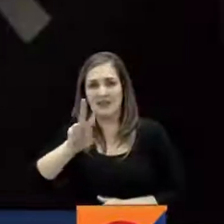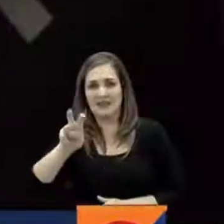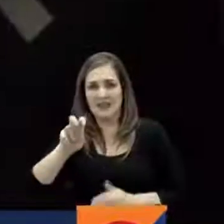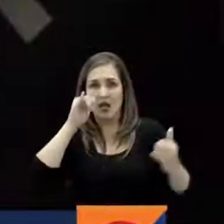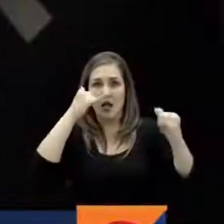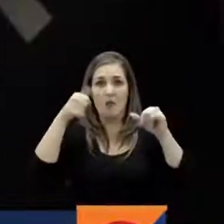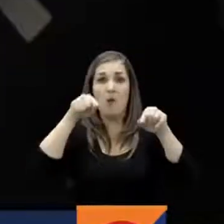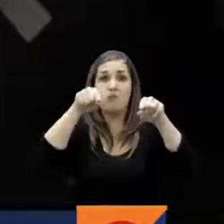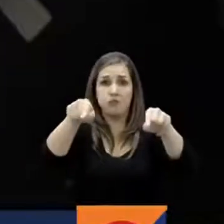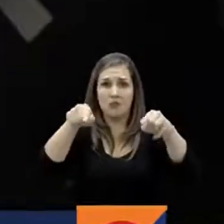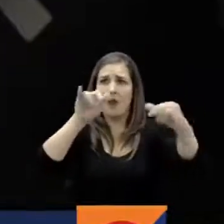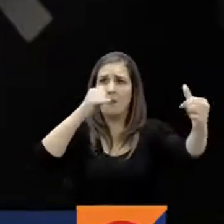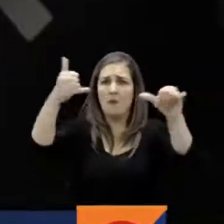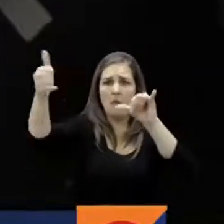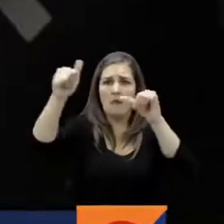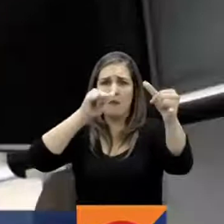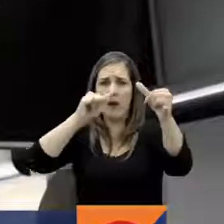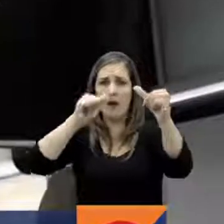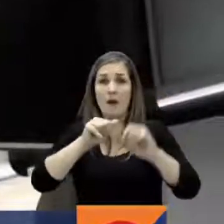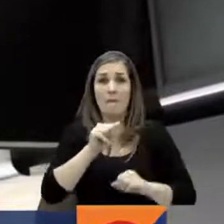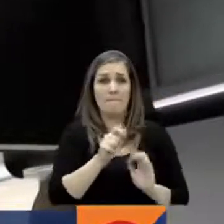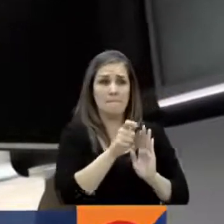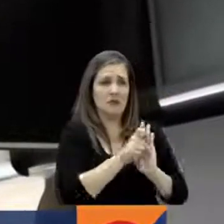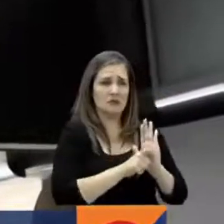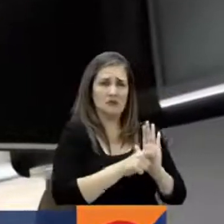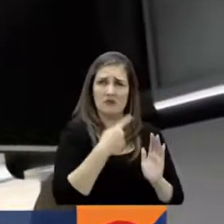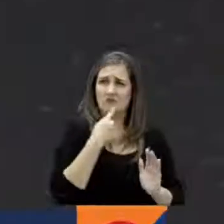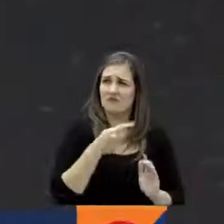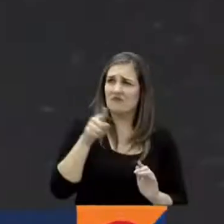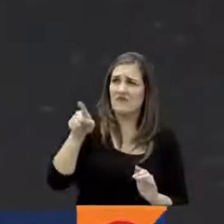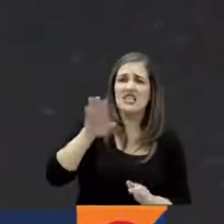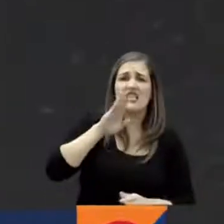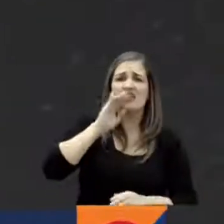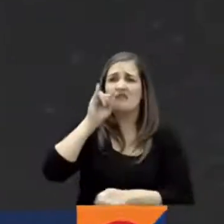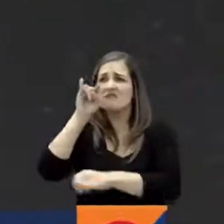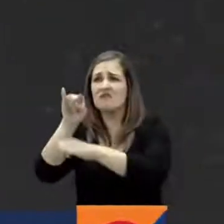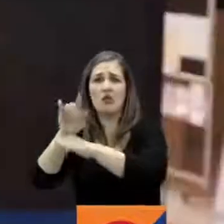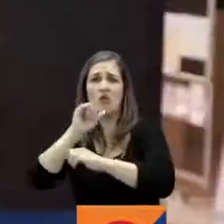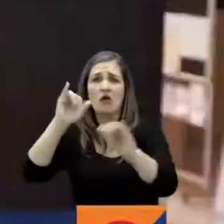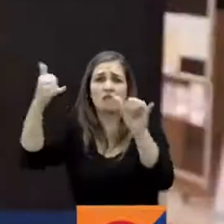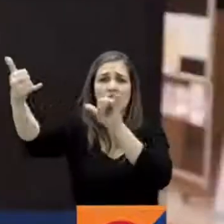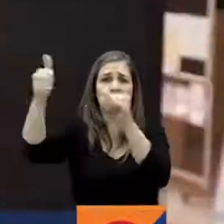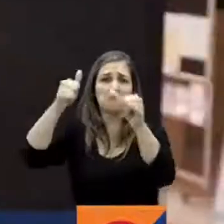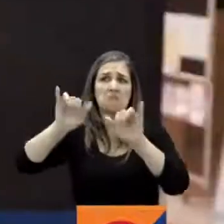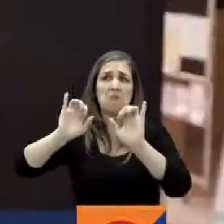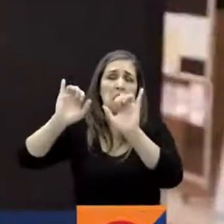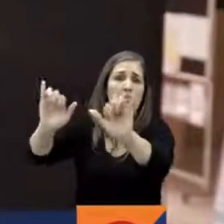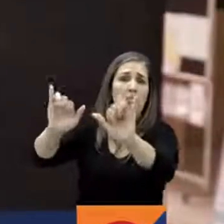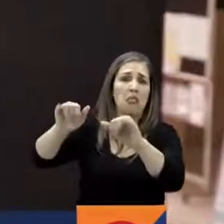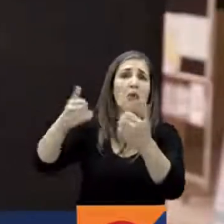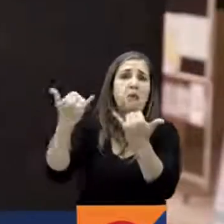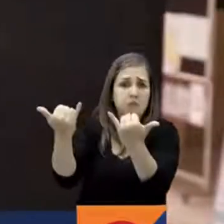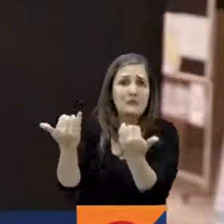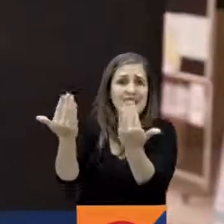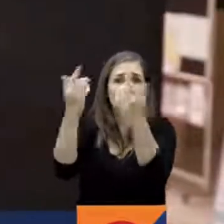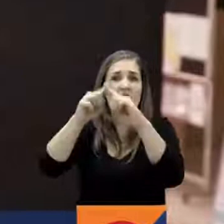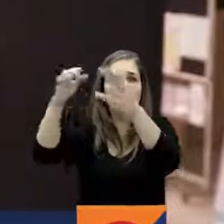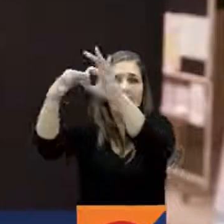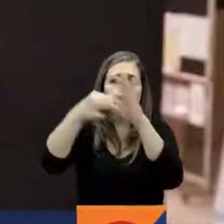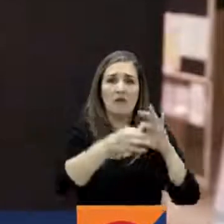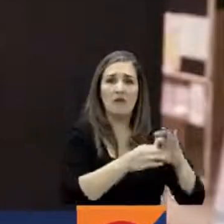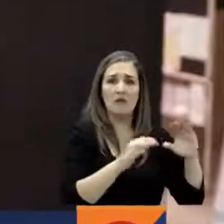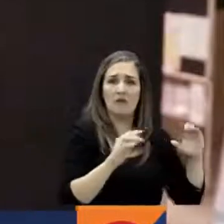32.837. A estas últimas, según la Personería de Bogotá, nadie las monitorea en tiempo real. Es preocupante que aún